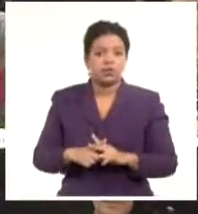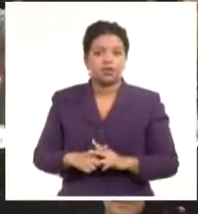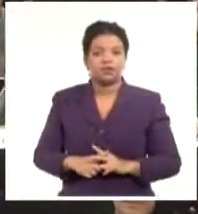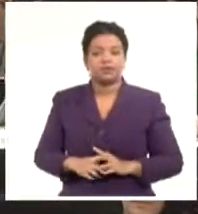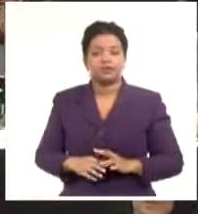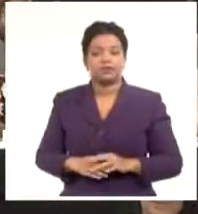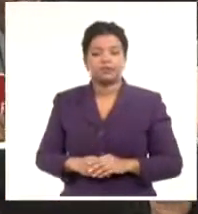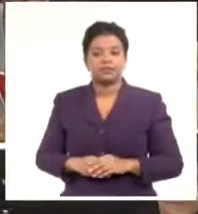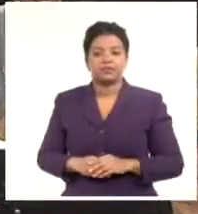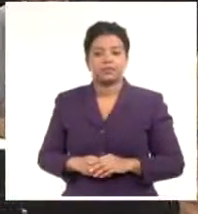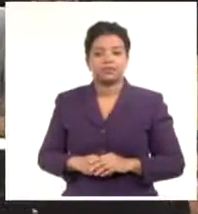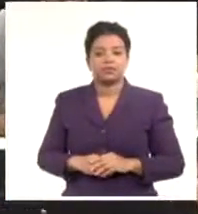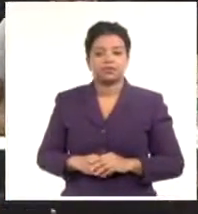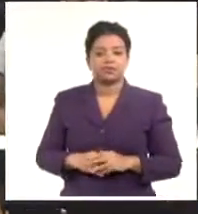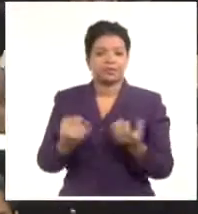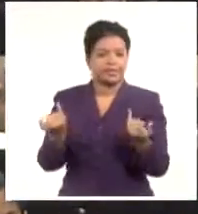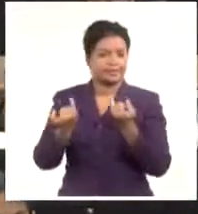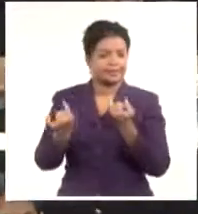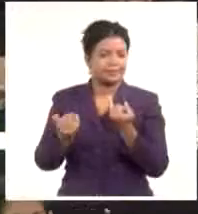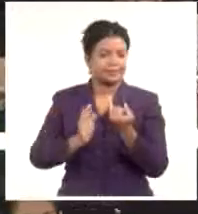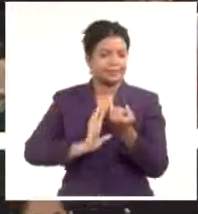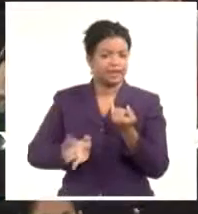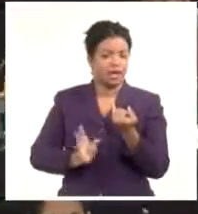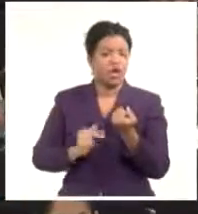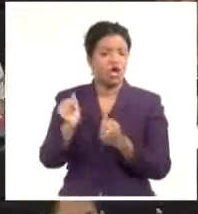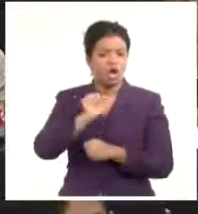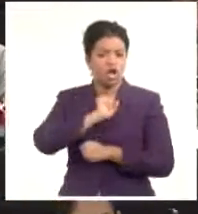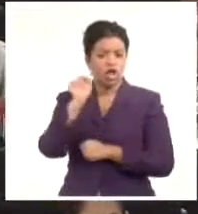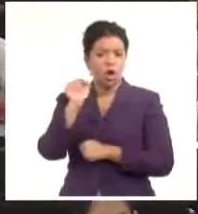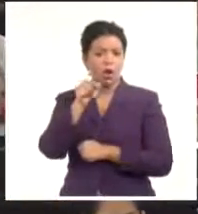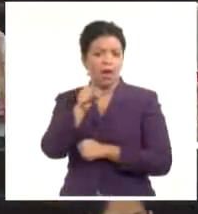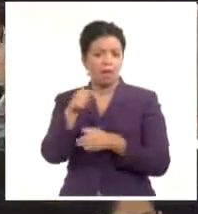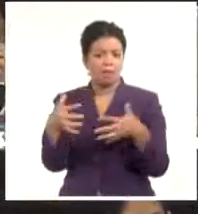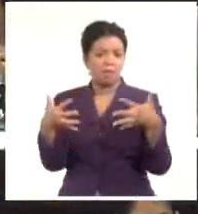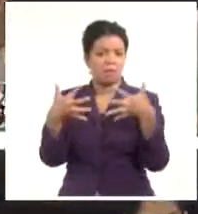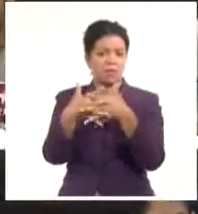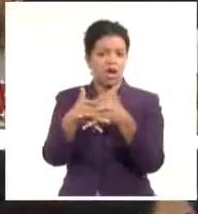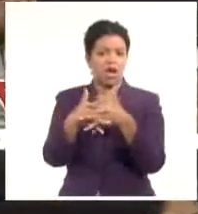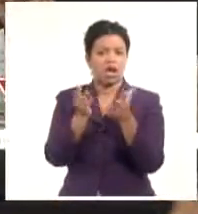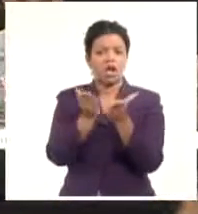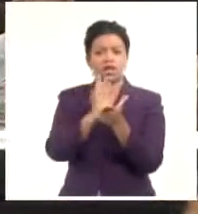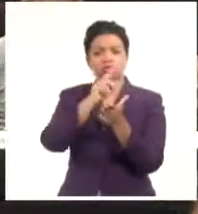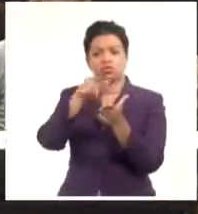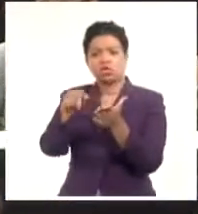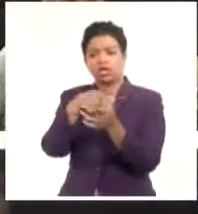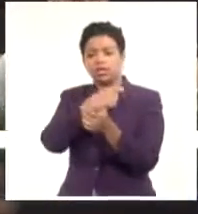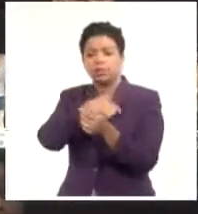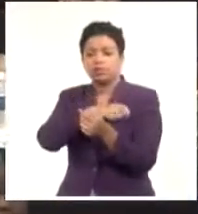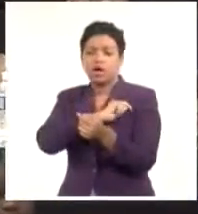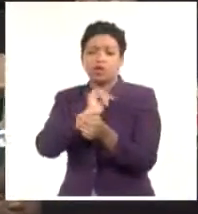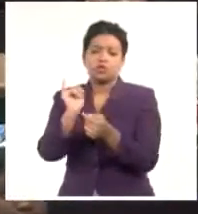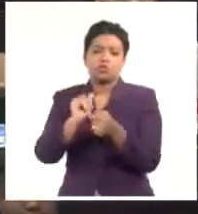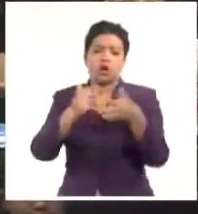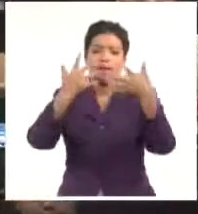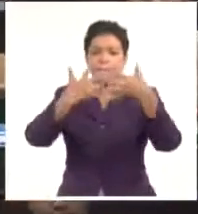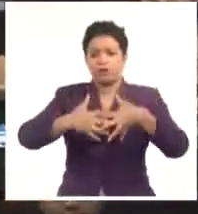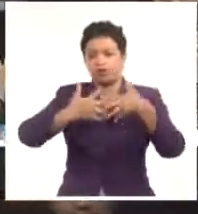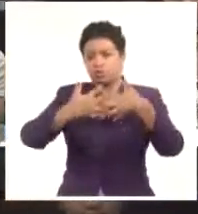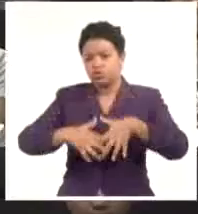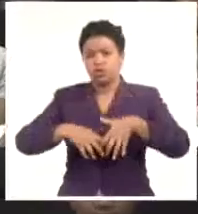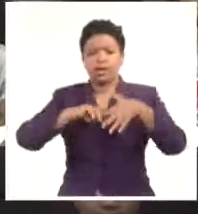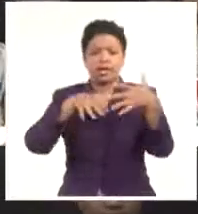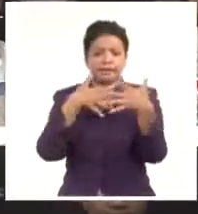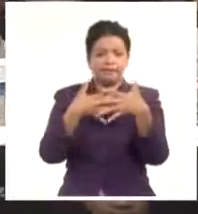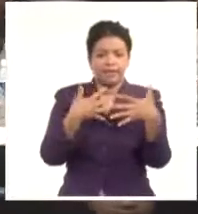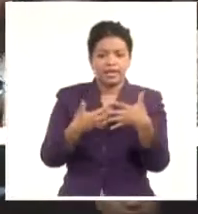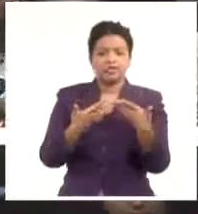Por lo que nos han informado, se ha logrado una vinculación permanente de los estudiantes con los polos productivos de la comunidad y se